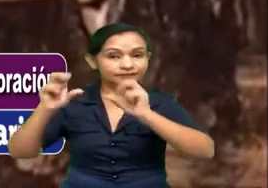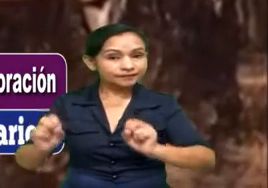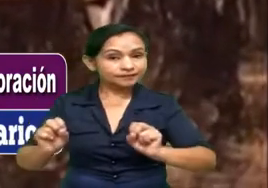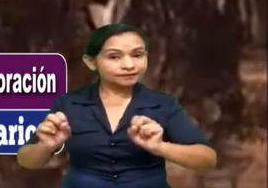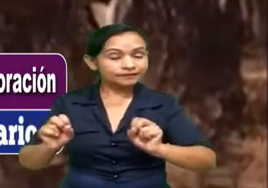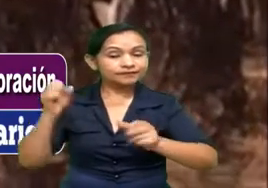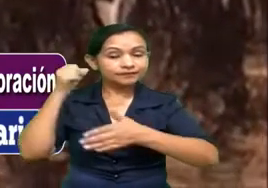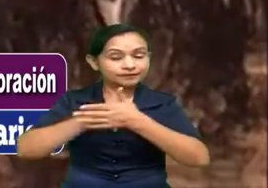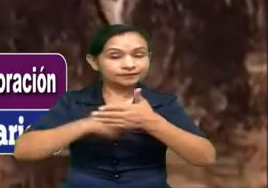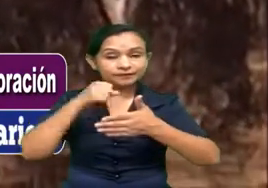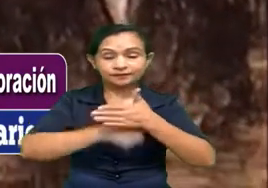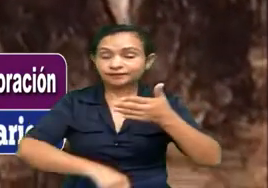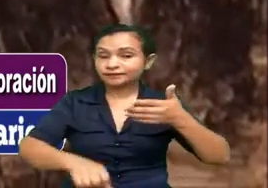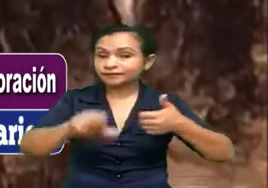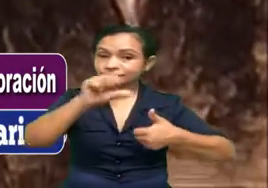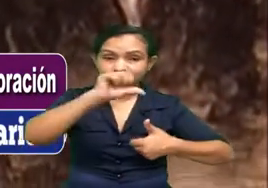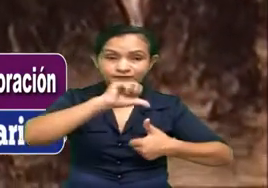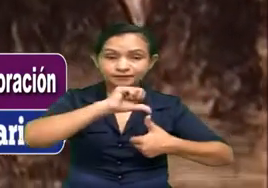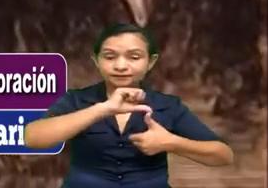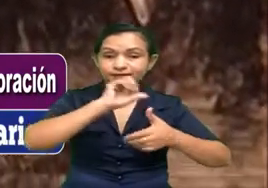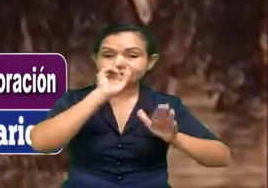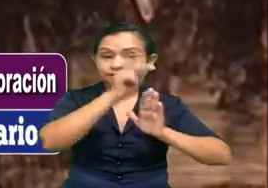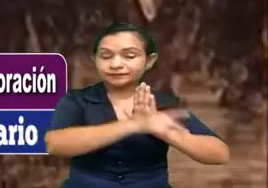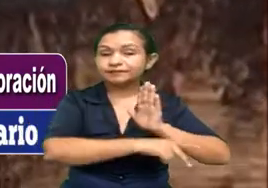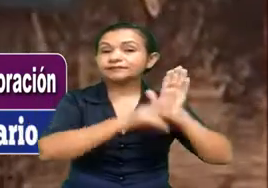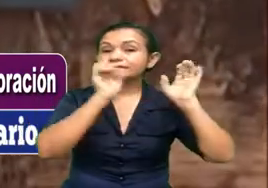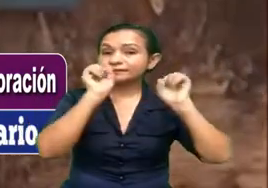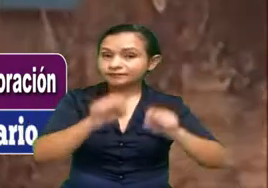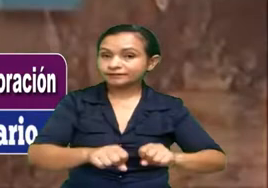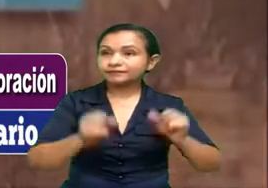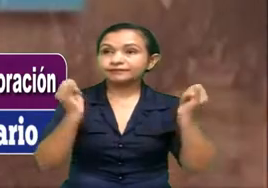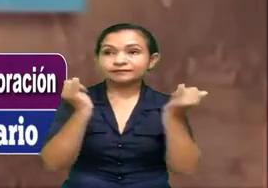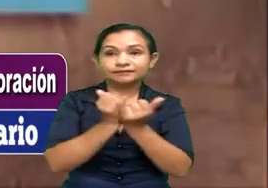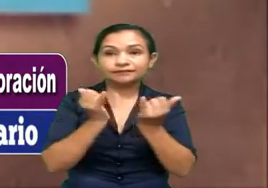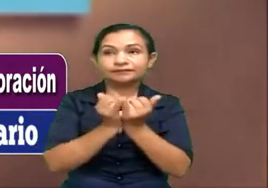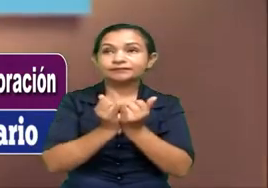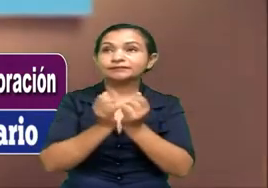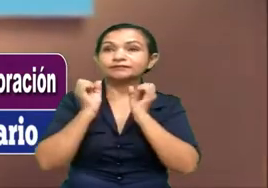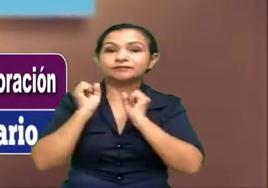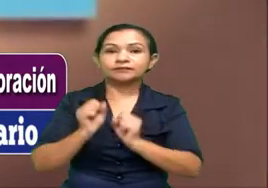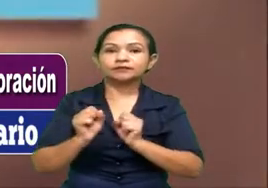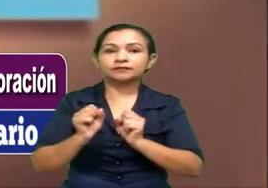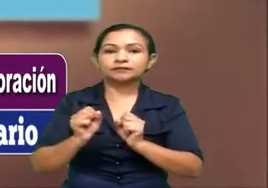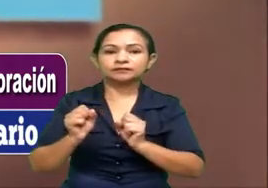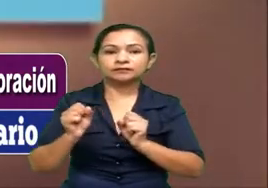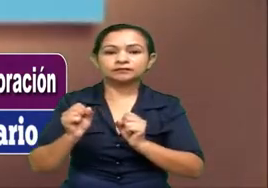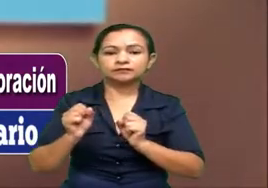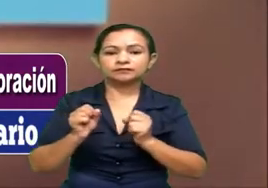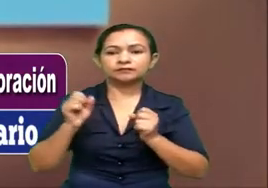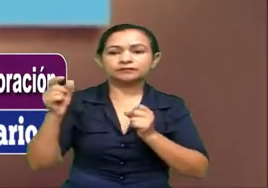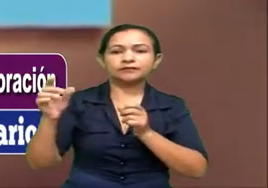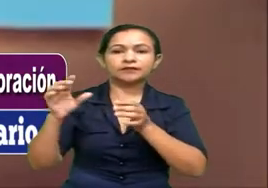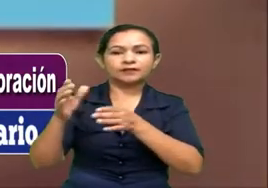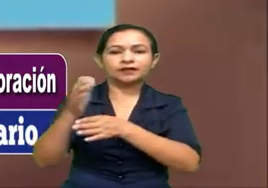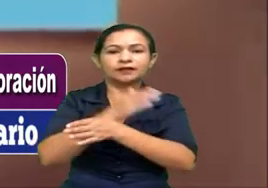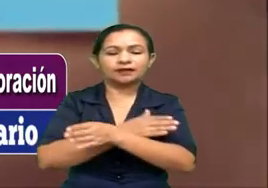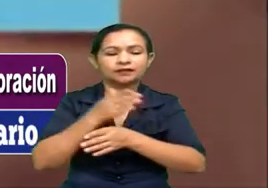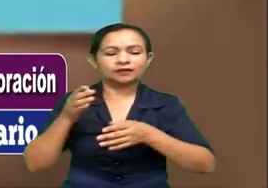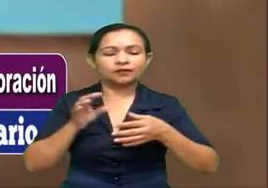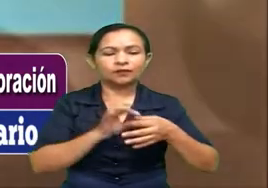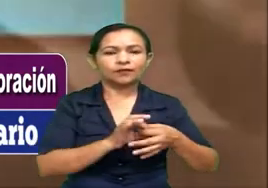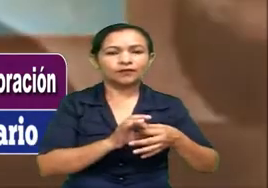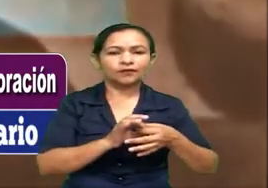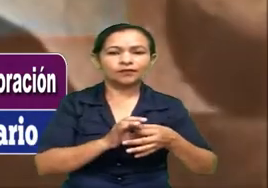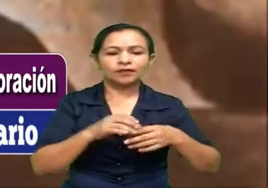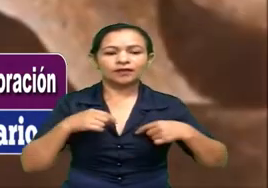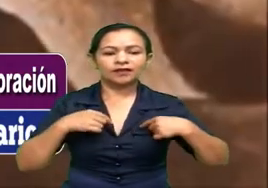la defensa de la soberanía de los países centroamericanos. Pero William Walker viene a pelear al lado de los democráticos, pero se